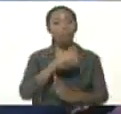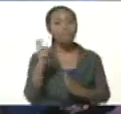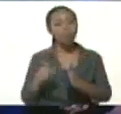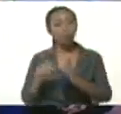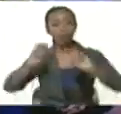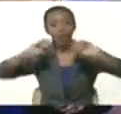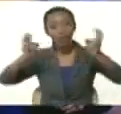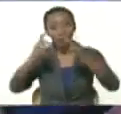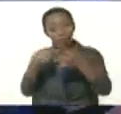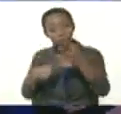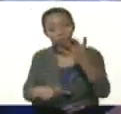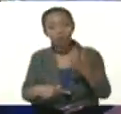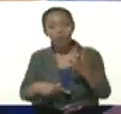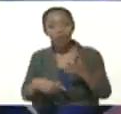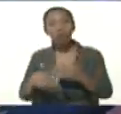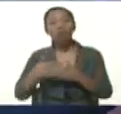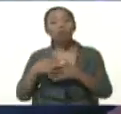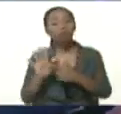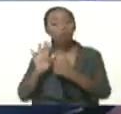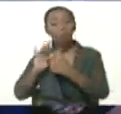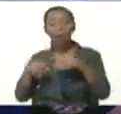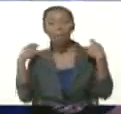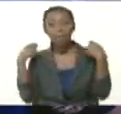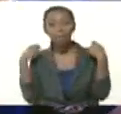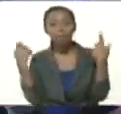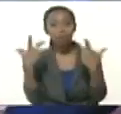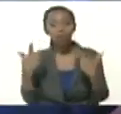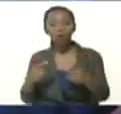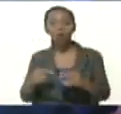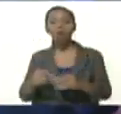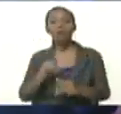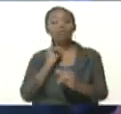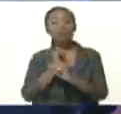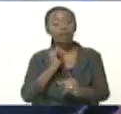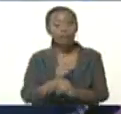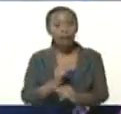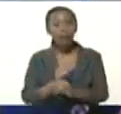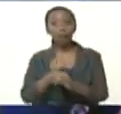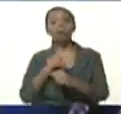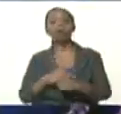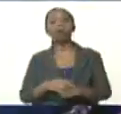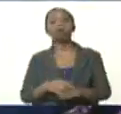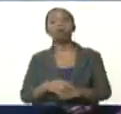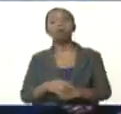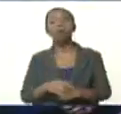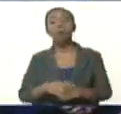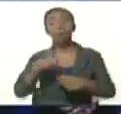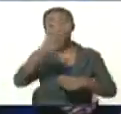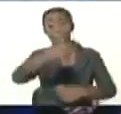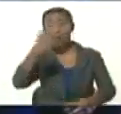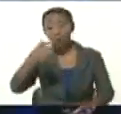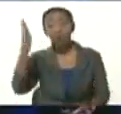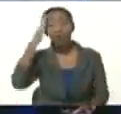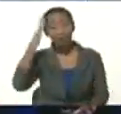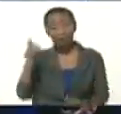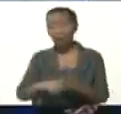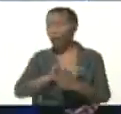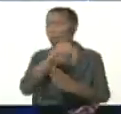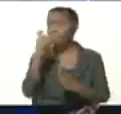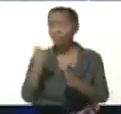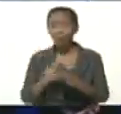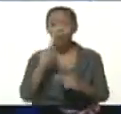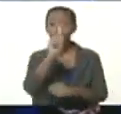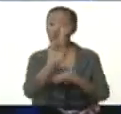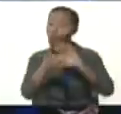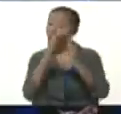explicarlo. Sacar cuñas, propaganda por las redes sociales, para que la gente sepa, porque es un mundo